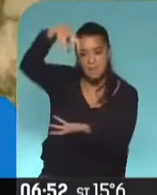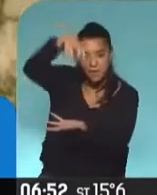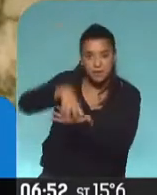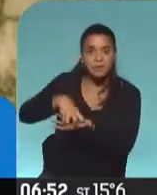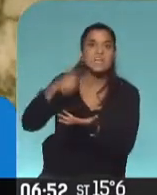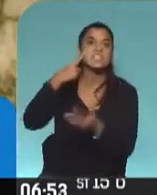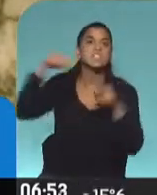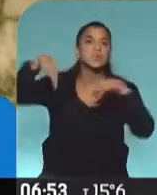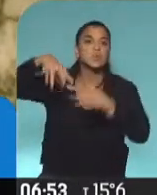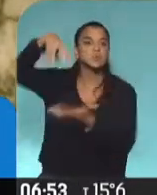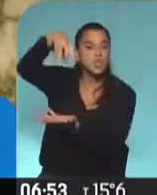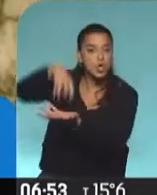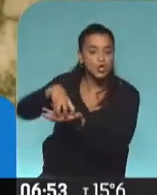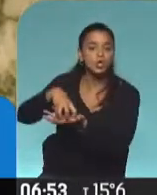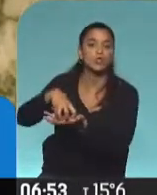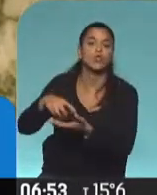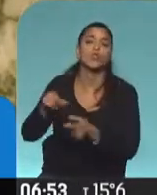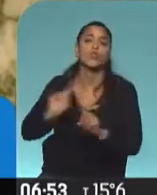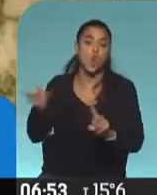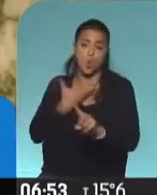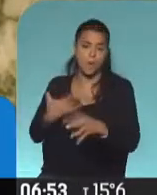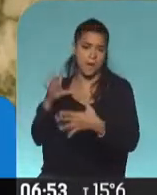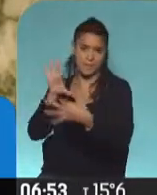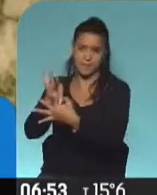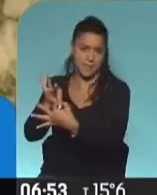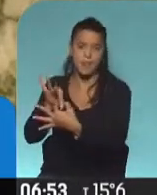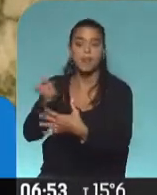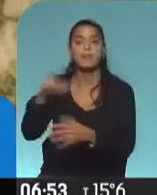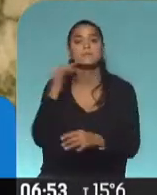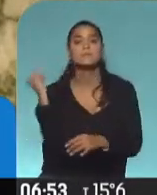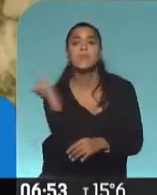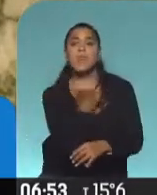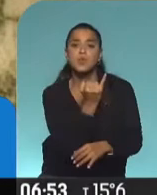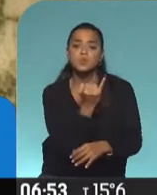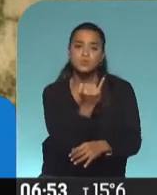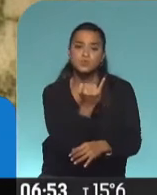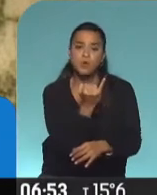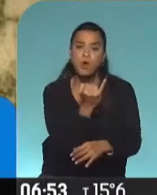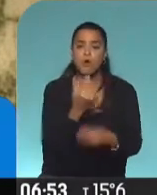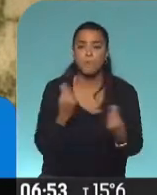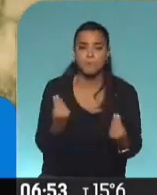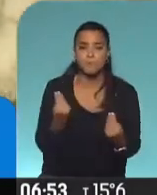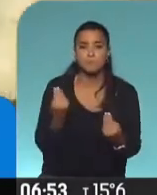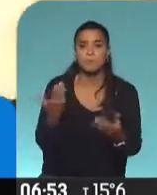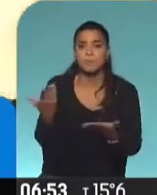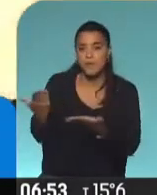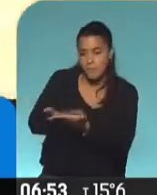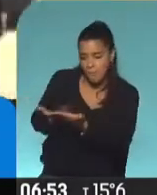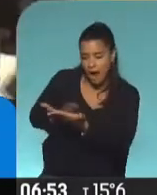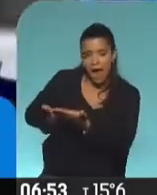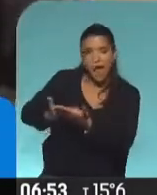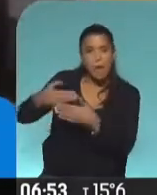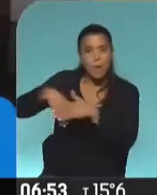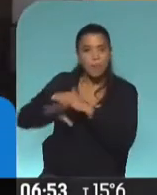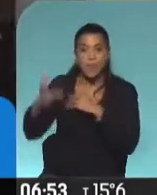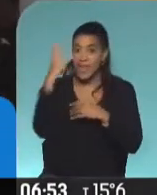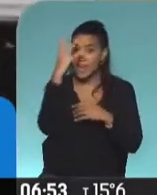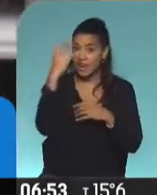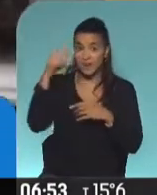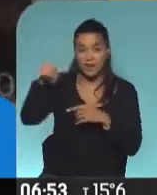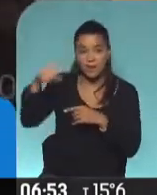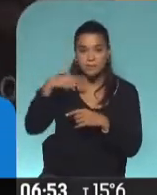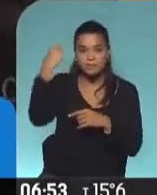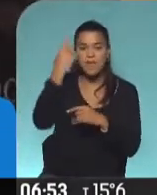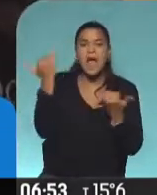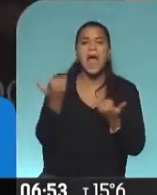Watch, que denunció que en el archivo de referencia de las cámaras aparecían